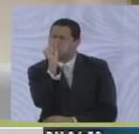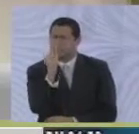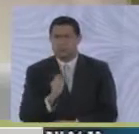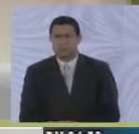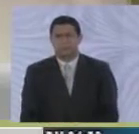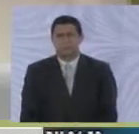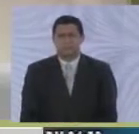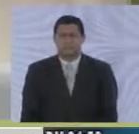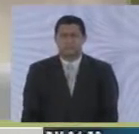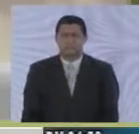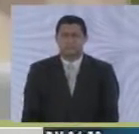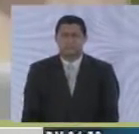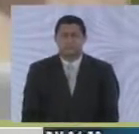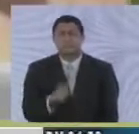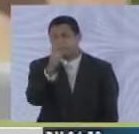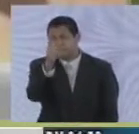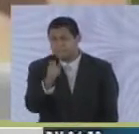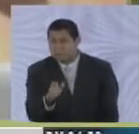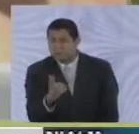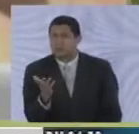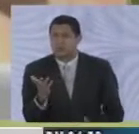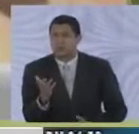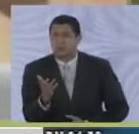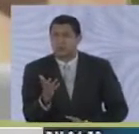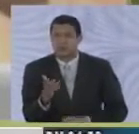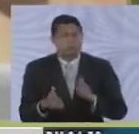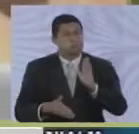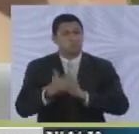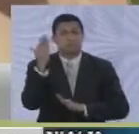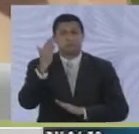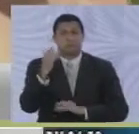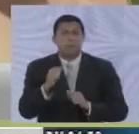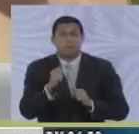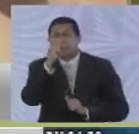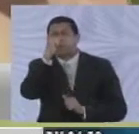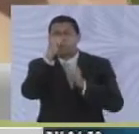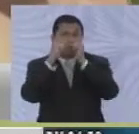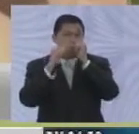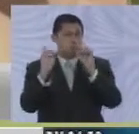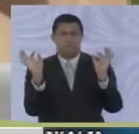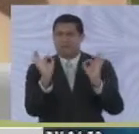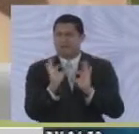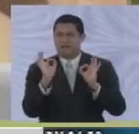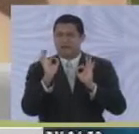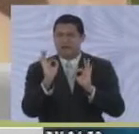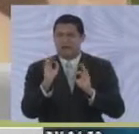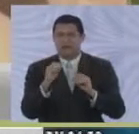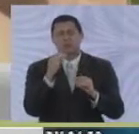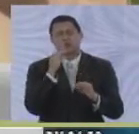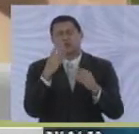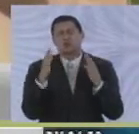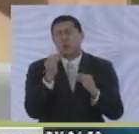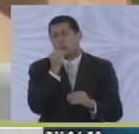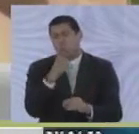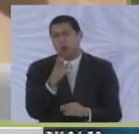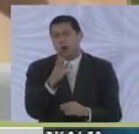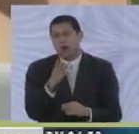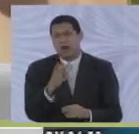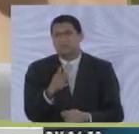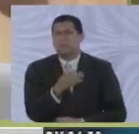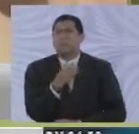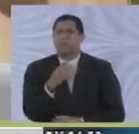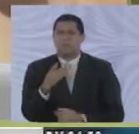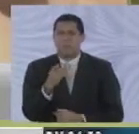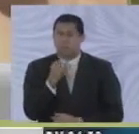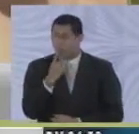es mínimo también. El paciente sale sin tapones, que es algo de que definitivamente es un beneficio